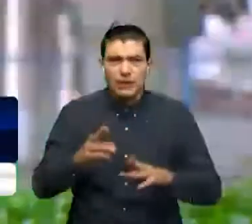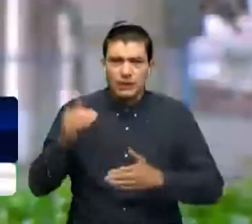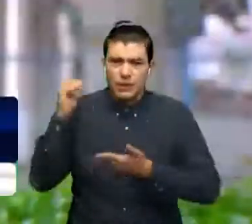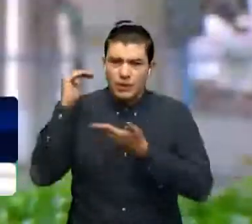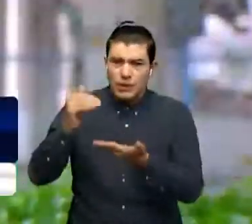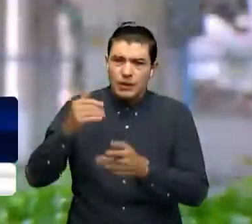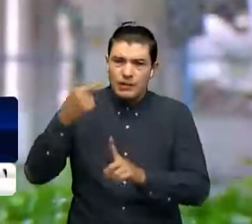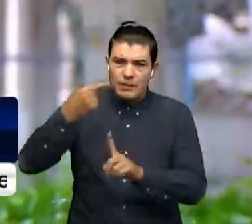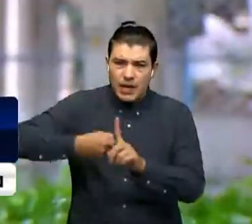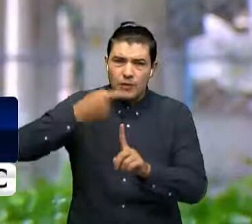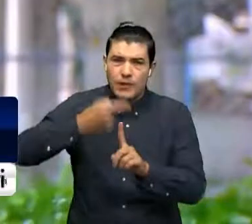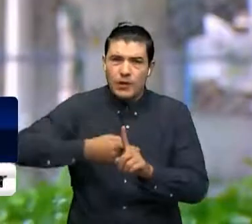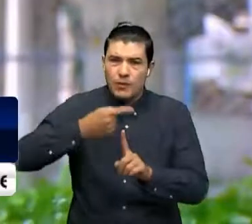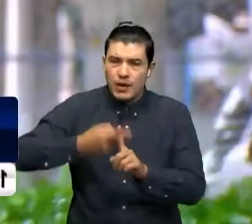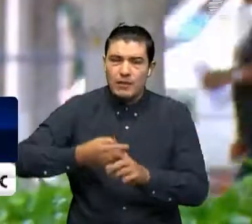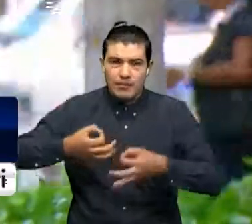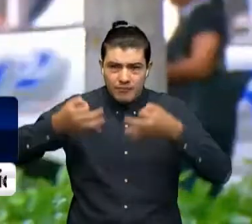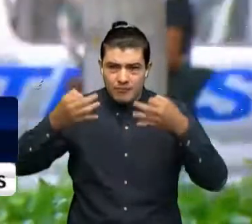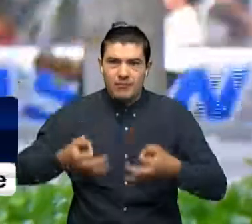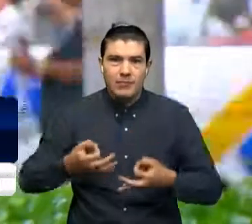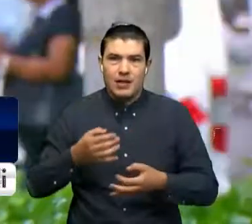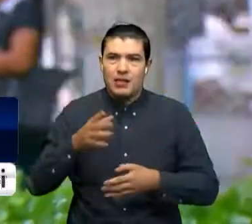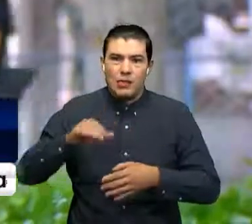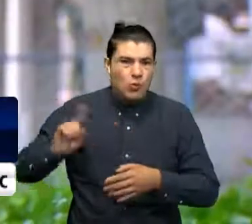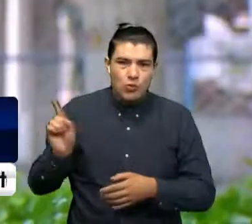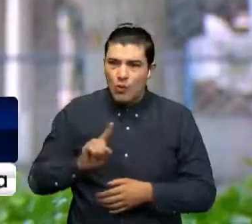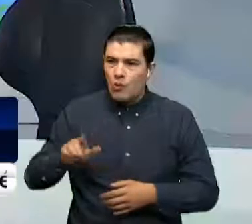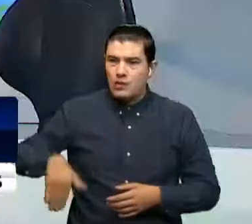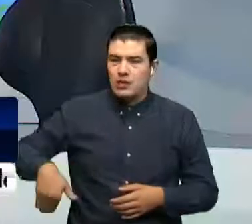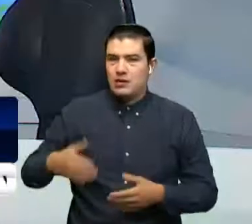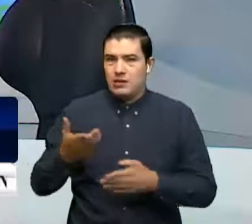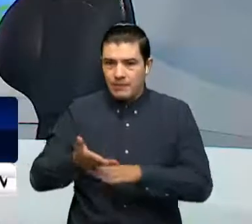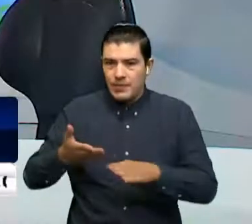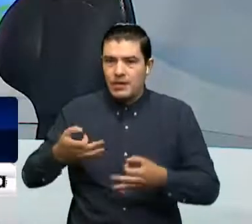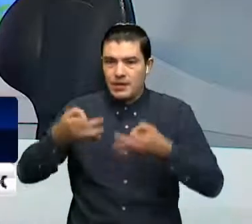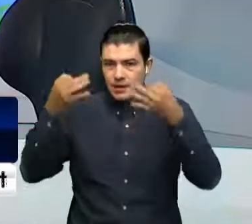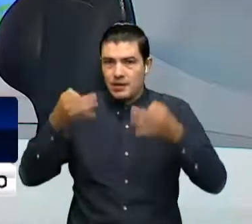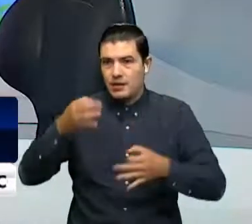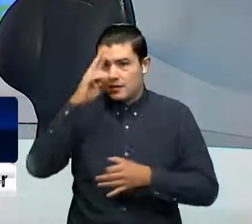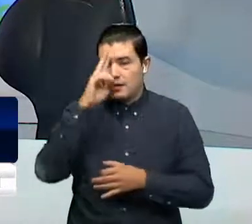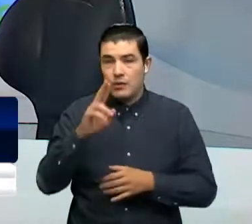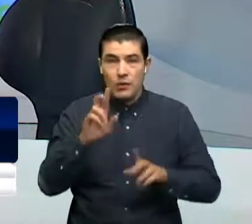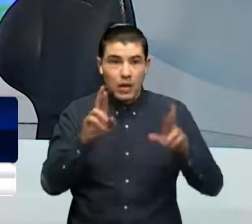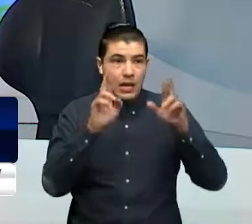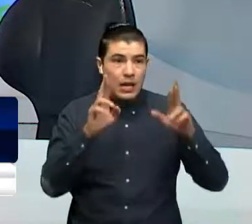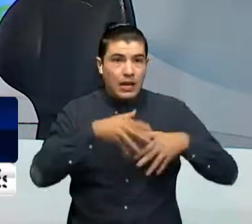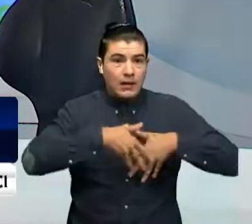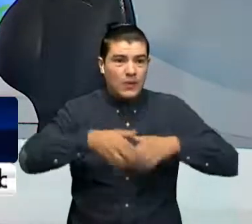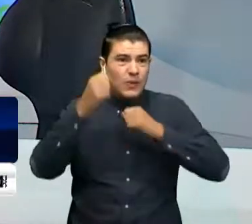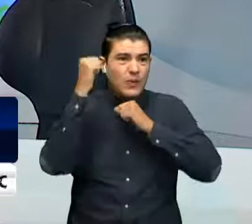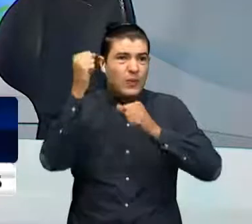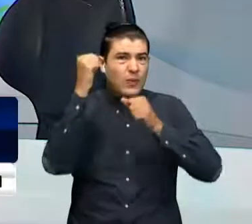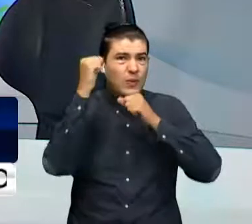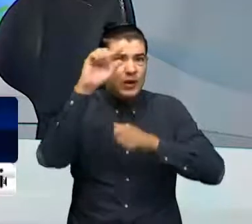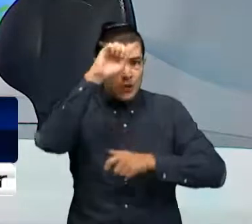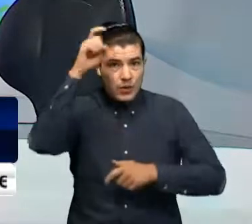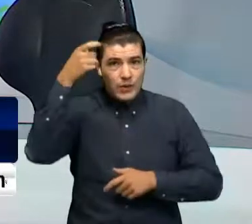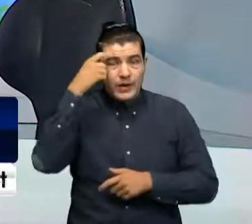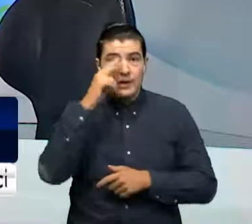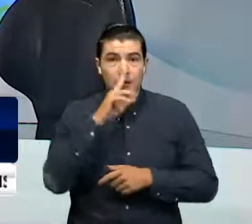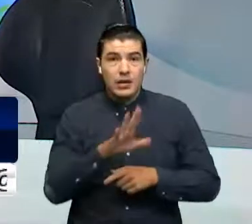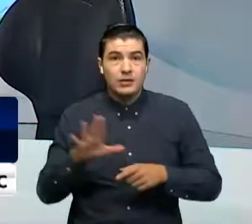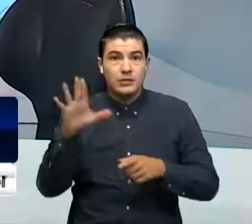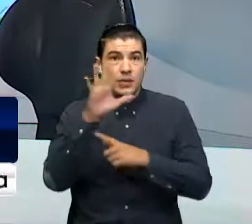salarial. Se espera que con esta gran convocatoria a nivel nacional el gobierno reconsidere el tema de la ley de financiamiento y de aporte a la